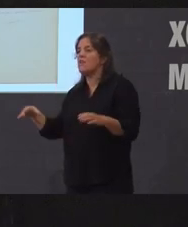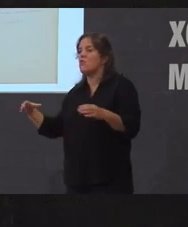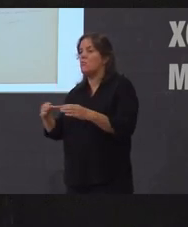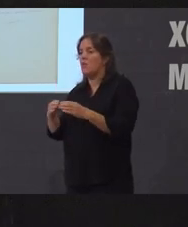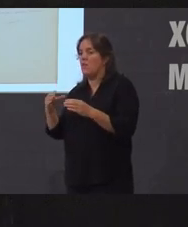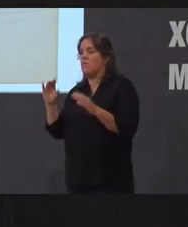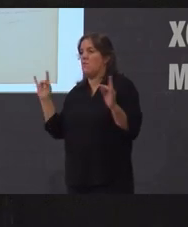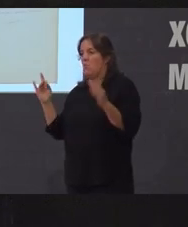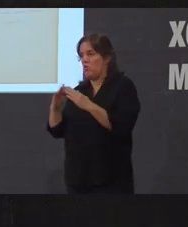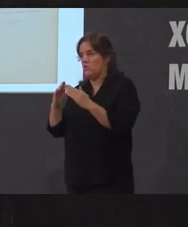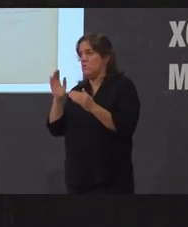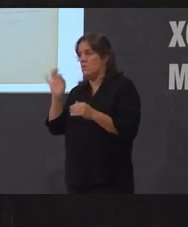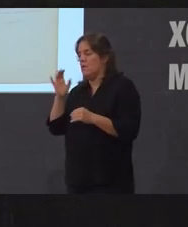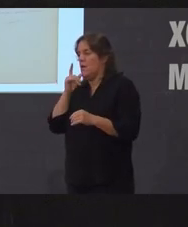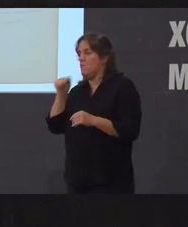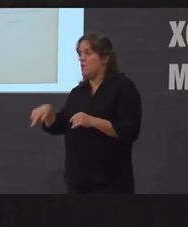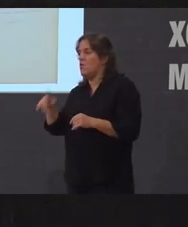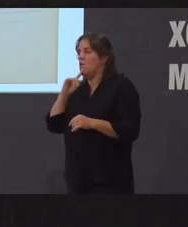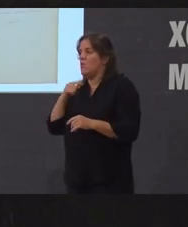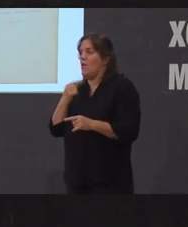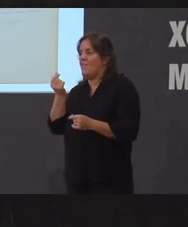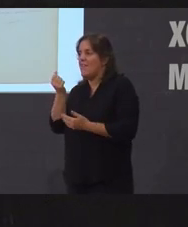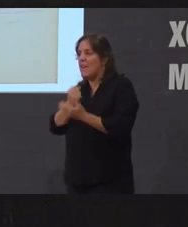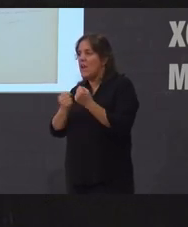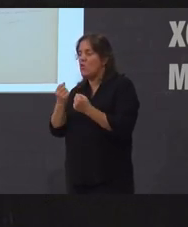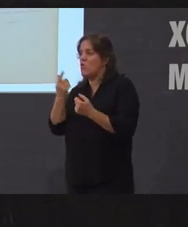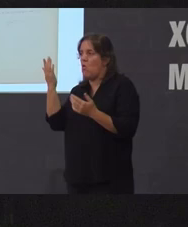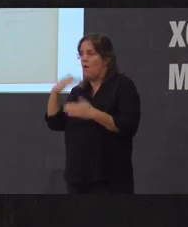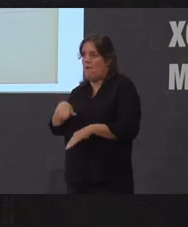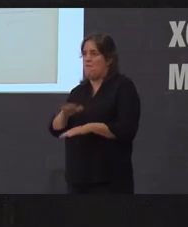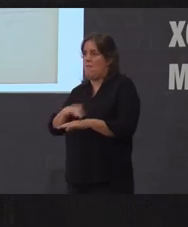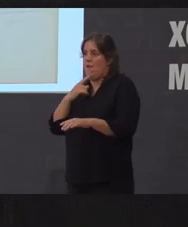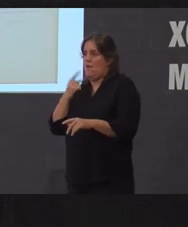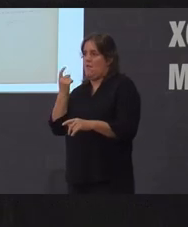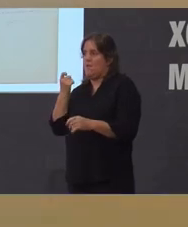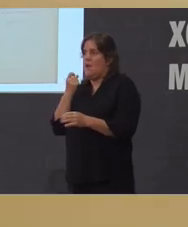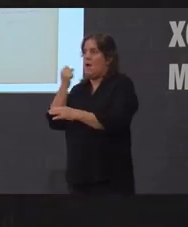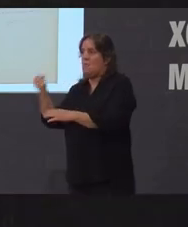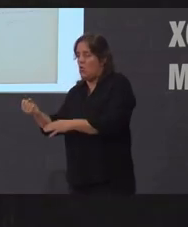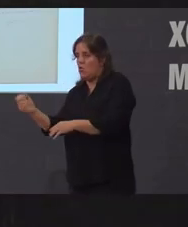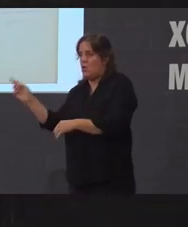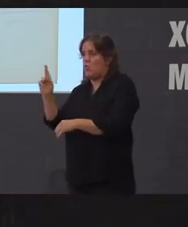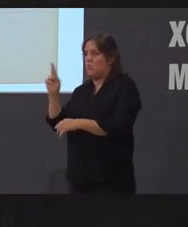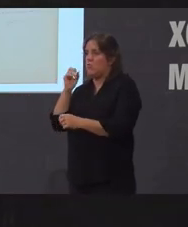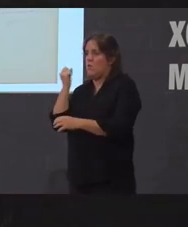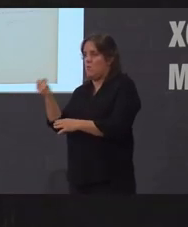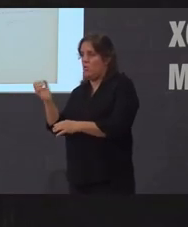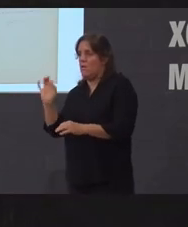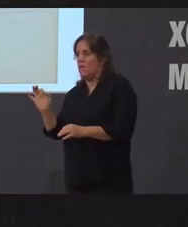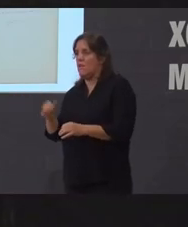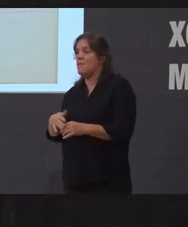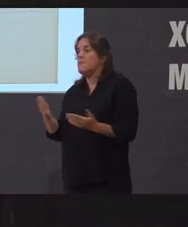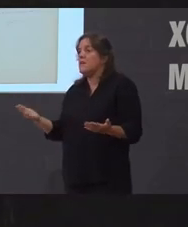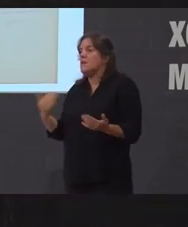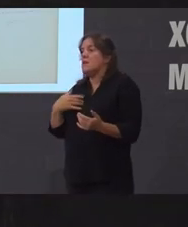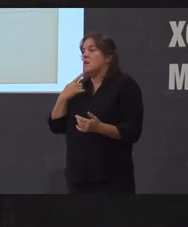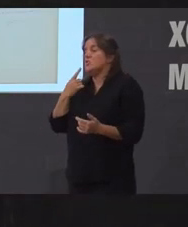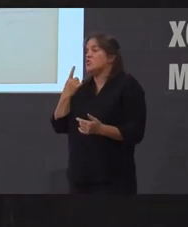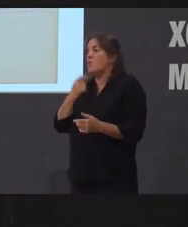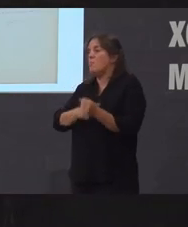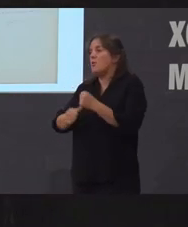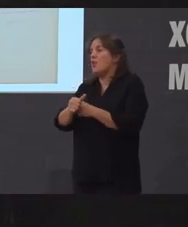evidentemente as comunidades non poden ter a solvencia económica para poder facelo e necesitan desa axuda que vostede di. Pero claro, esas